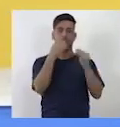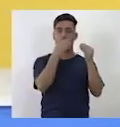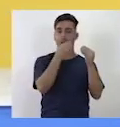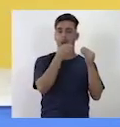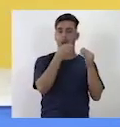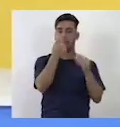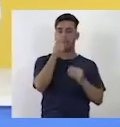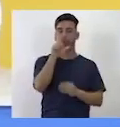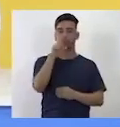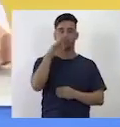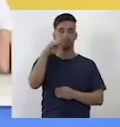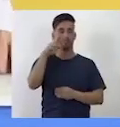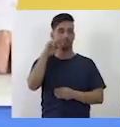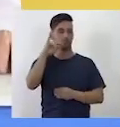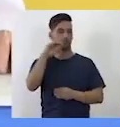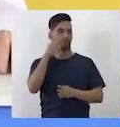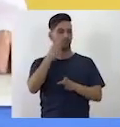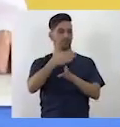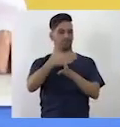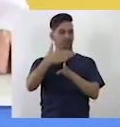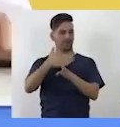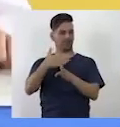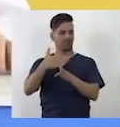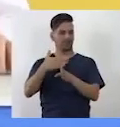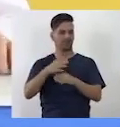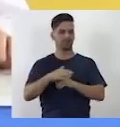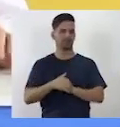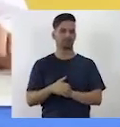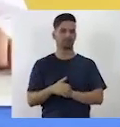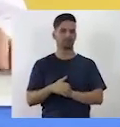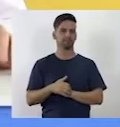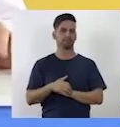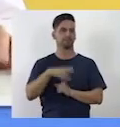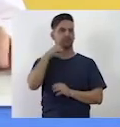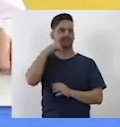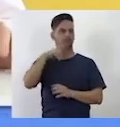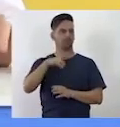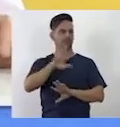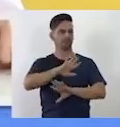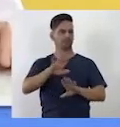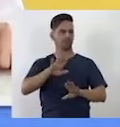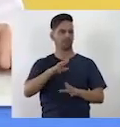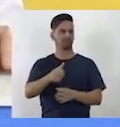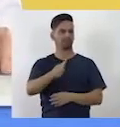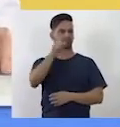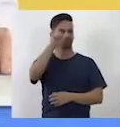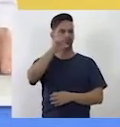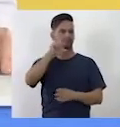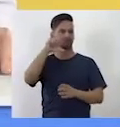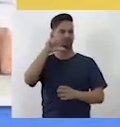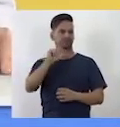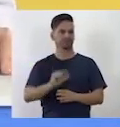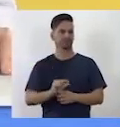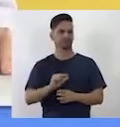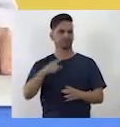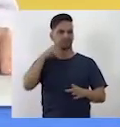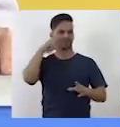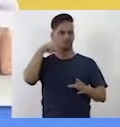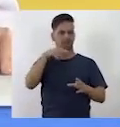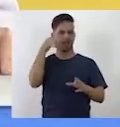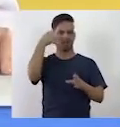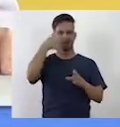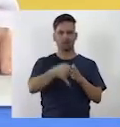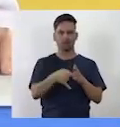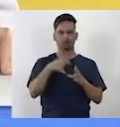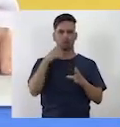embargo en el aluminio es diferente vas a ver que si ha reaccionado el jarro de aluminio que esté en células a tomar una limonada tomaron limonada más 1% de